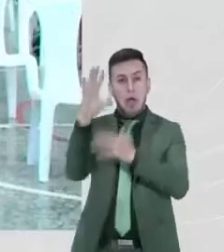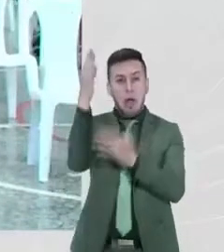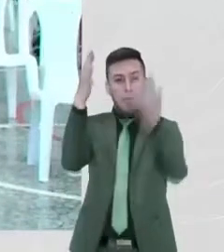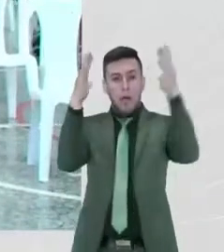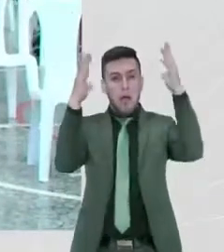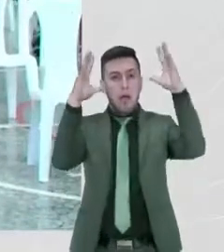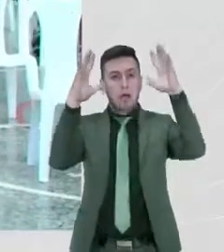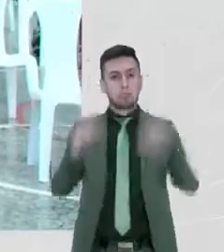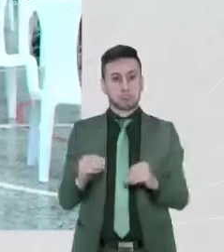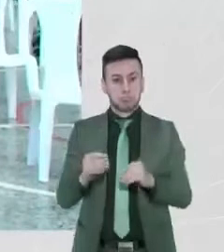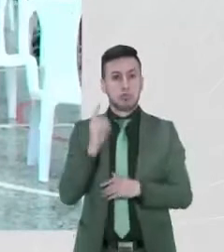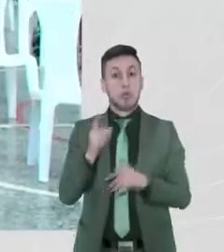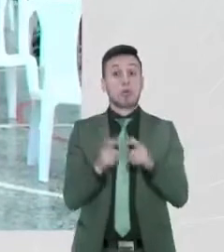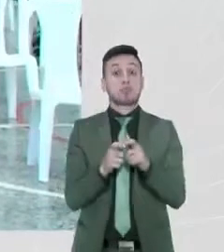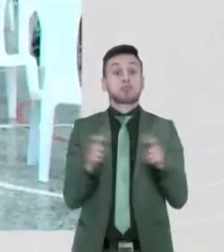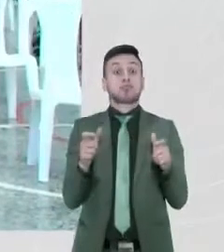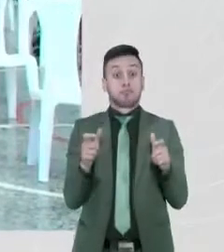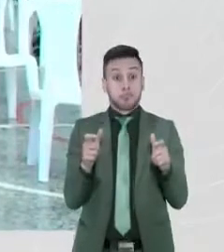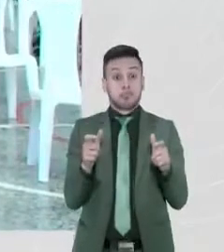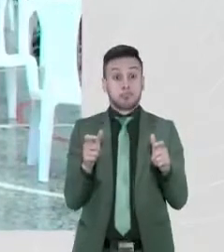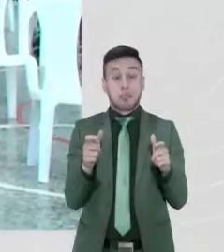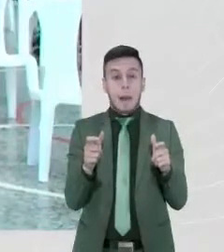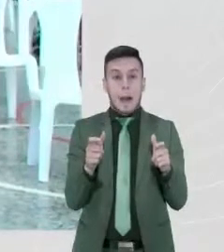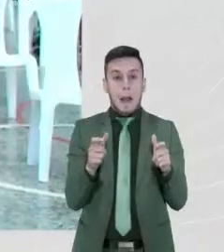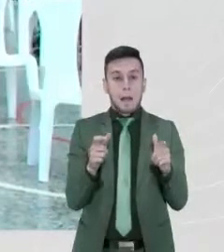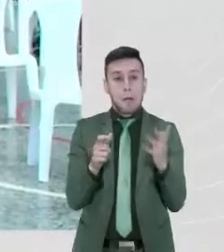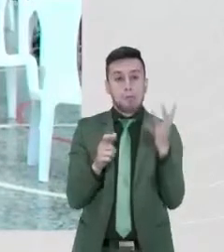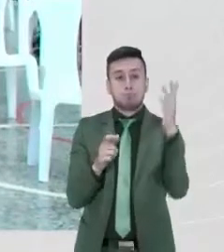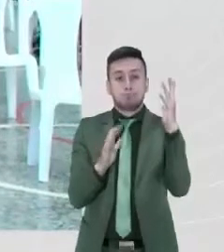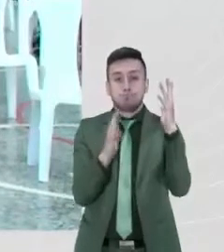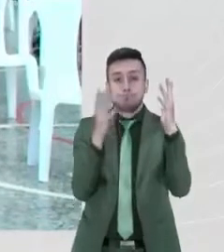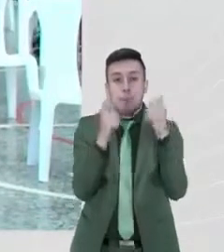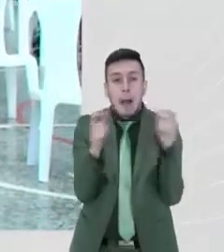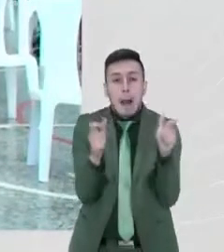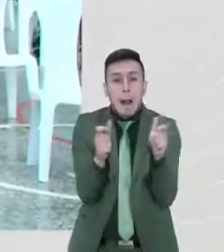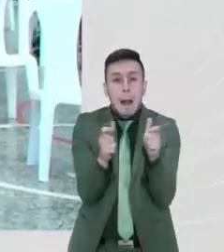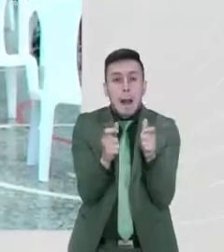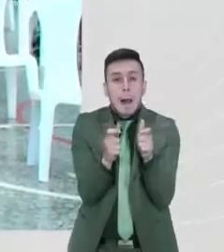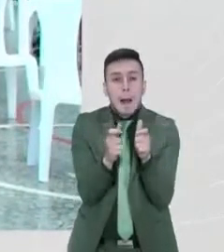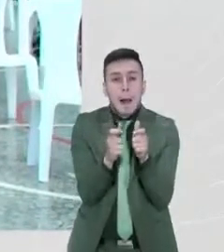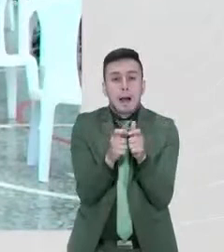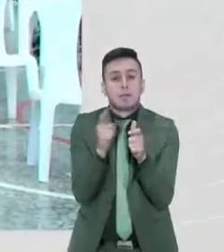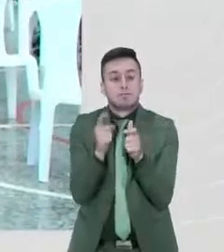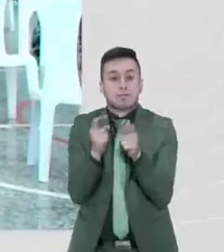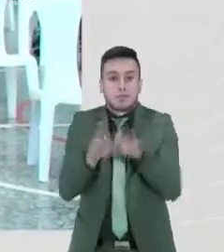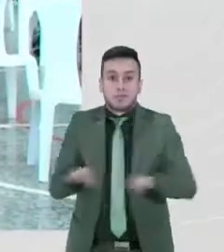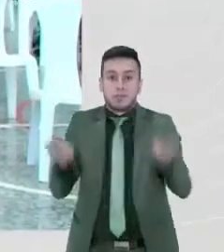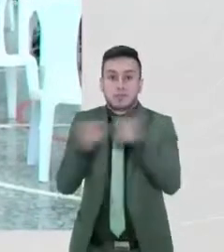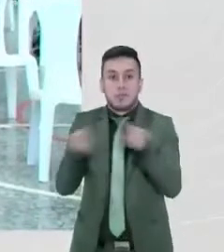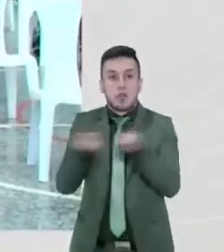nativas. El crecimiento de la población de estos ha sido mínimo y son parte importantísima para mantener las condiciones